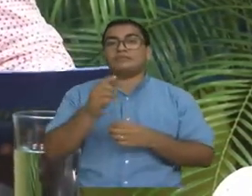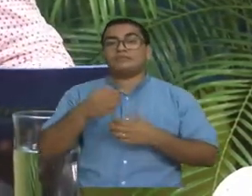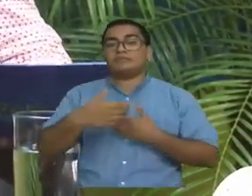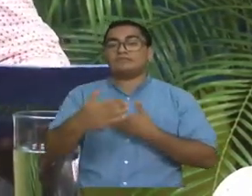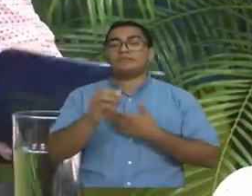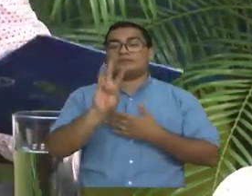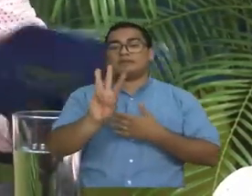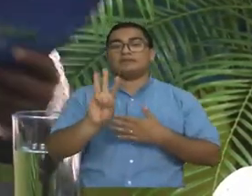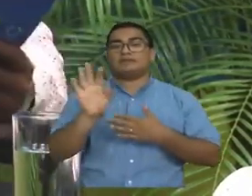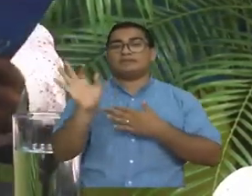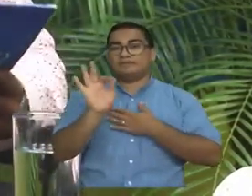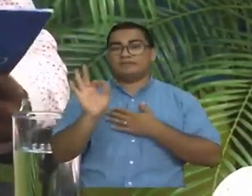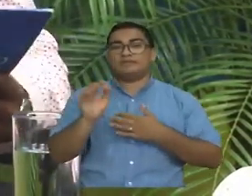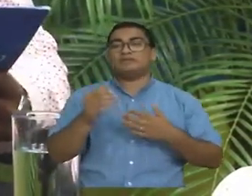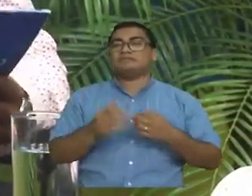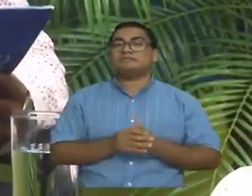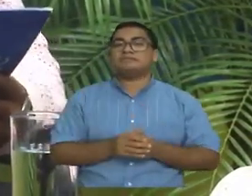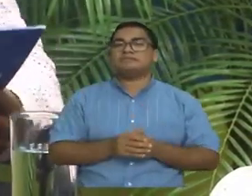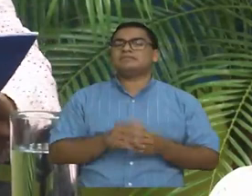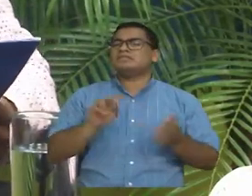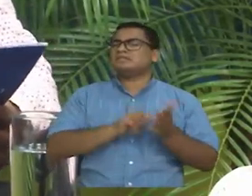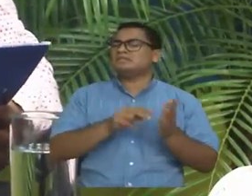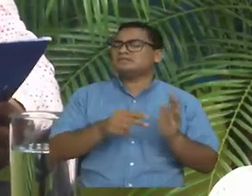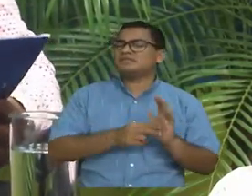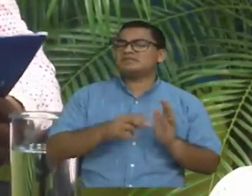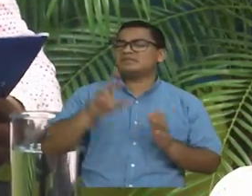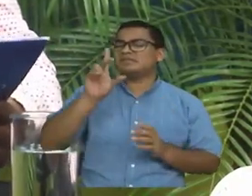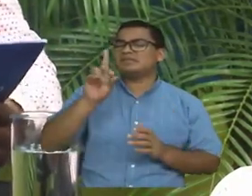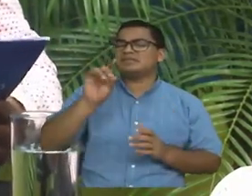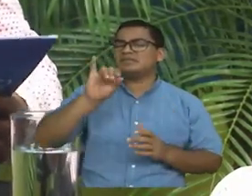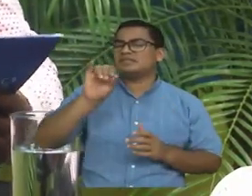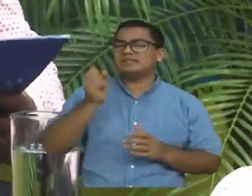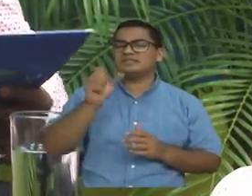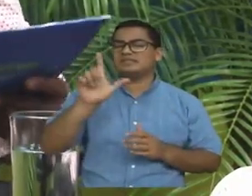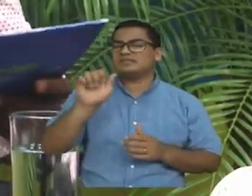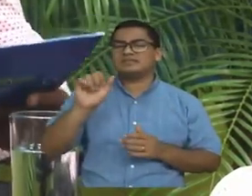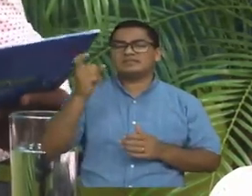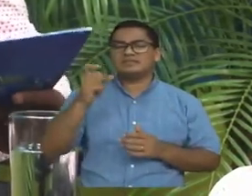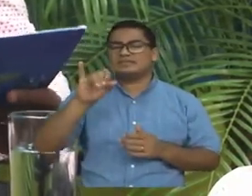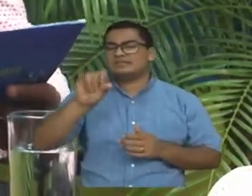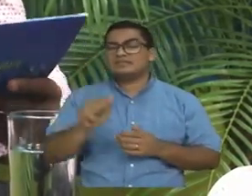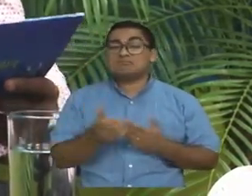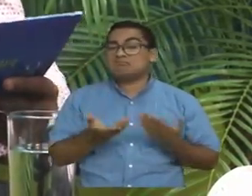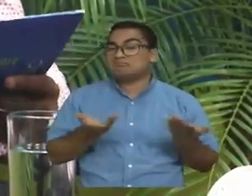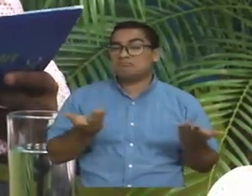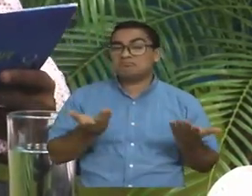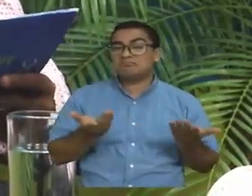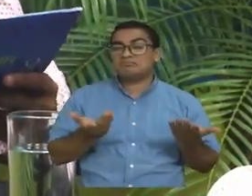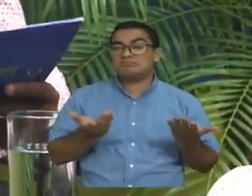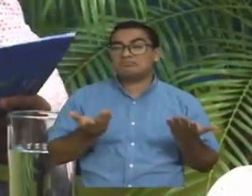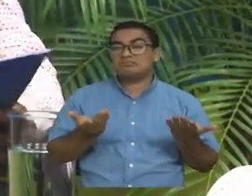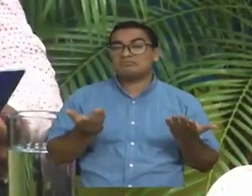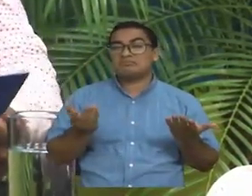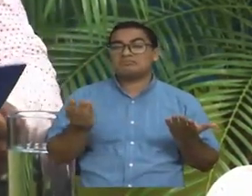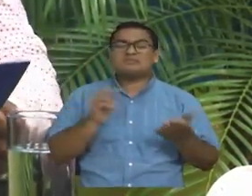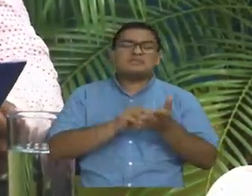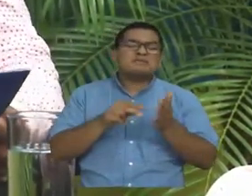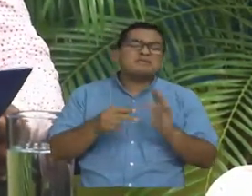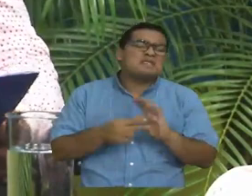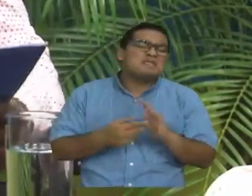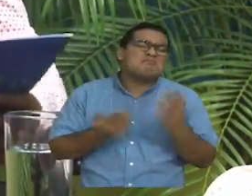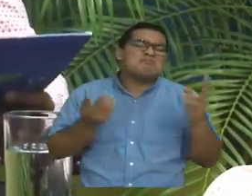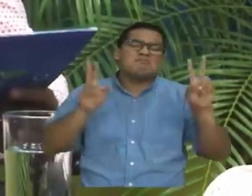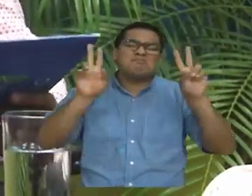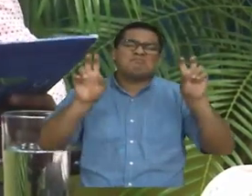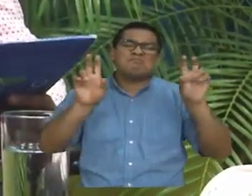febrero. ¿Qué es la dislexia y cómo tratarla? Para abarcar o conocer más sobre este